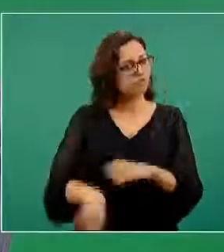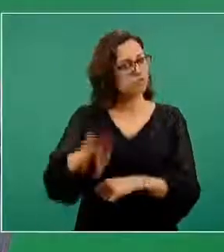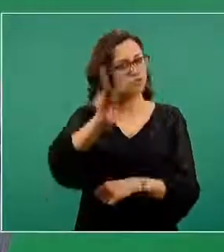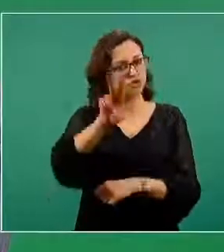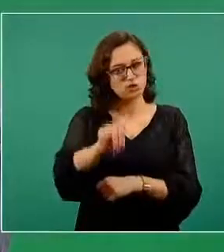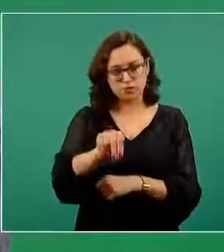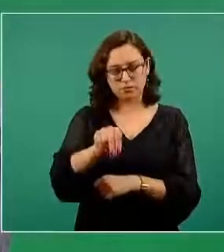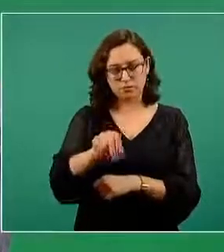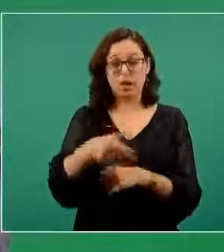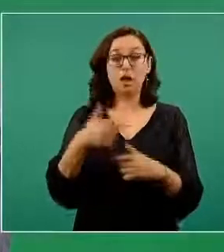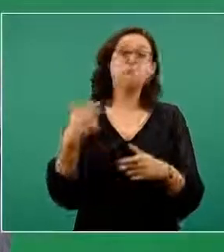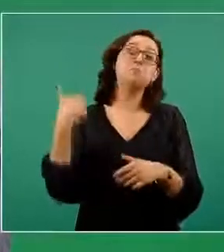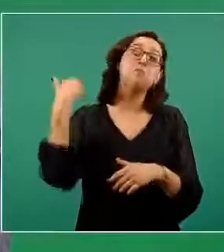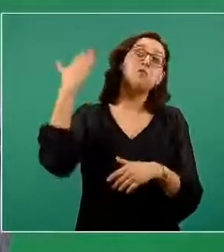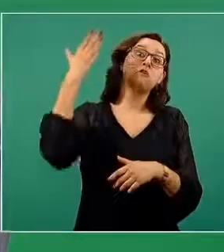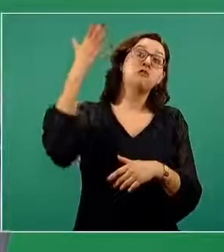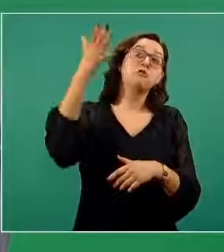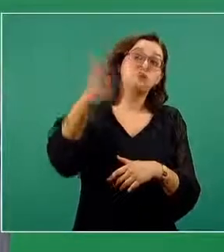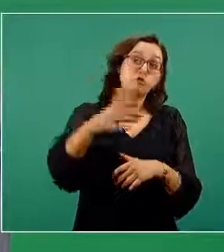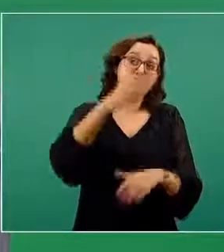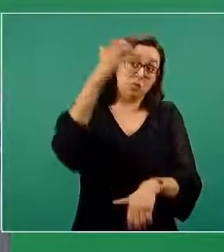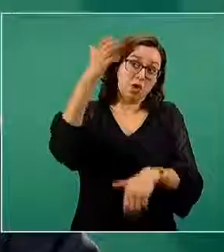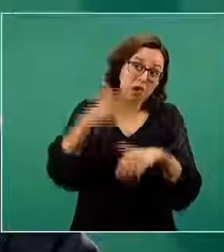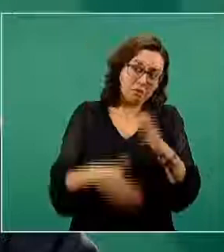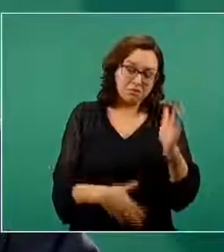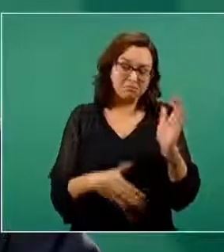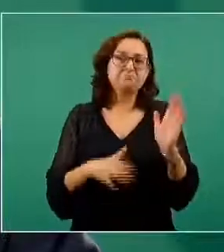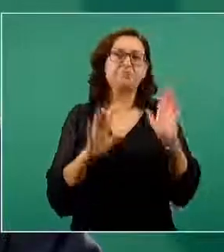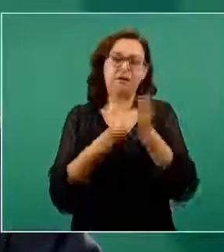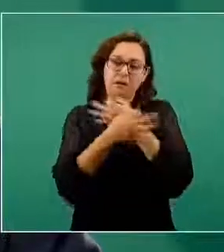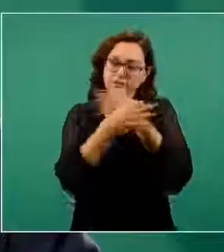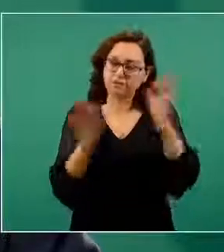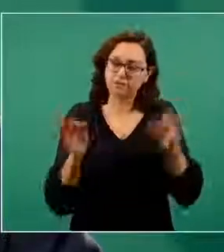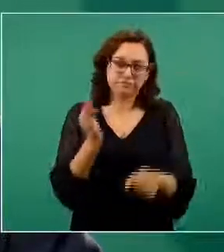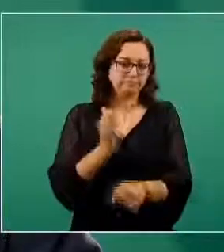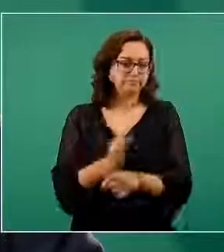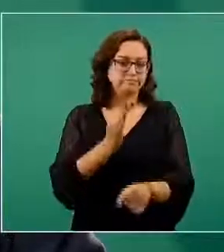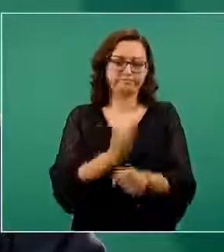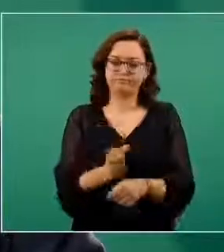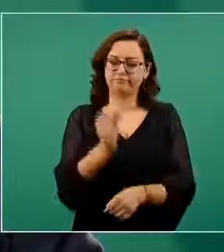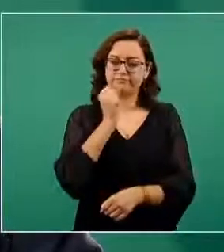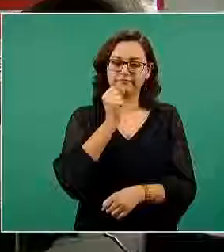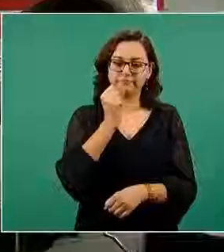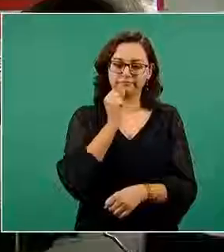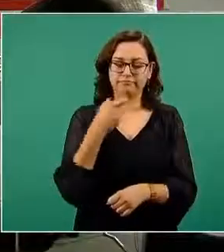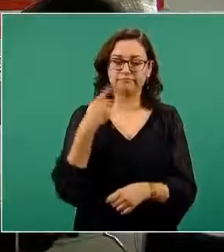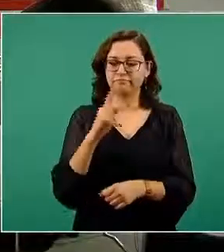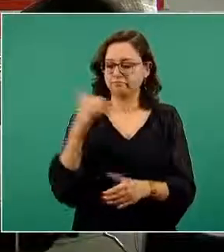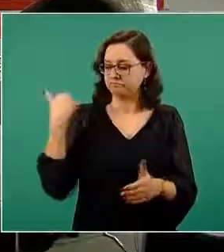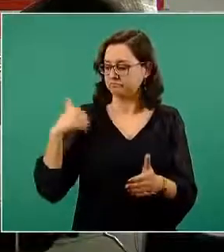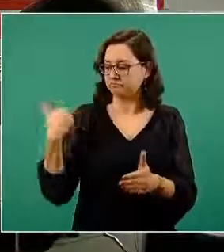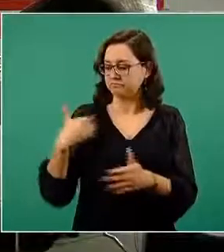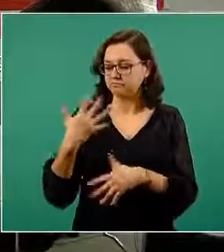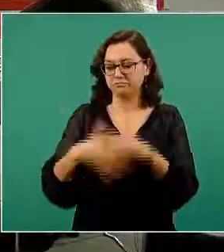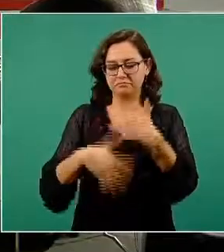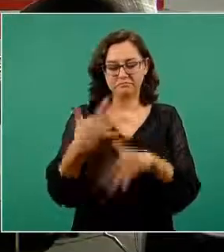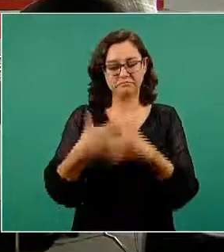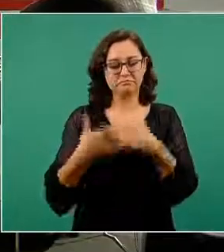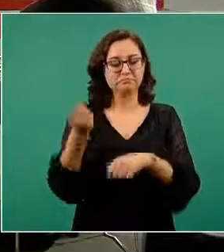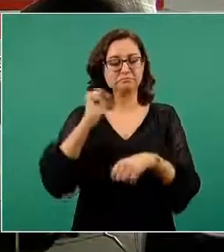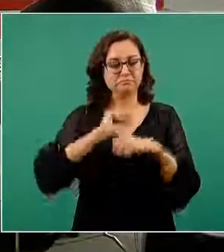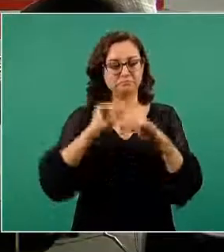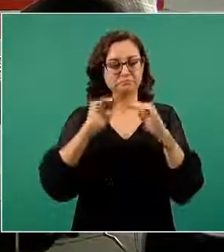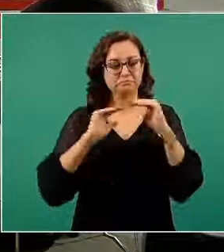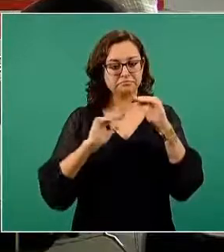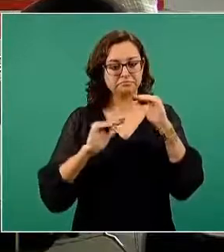declararemos enfáticamente con gran gusto, todavía no se ha terminado la epidemia, pero llevamos 15 semanas consecutivas de reducción. Estamos